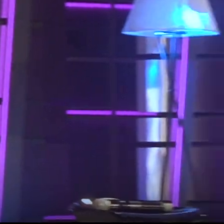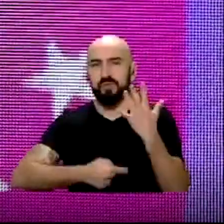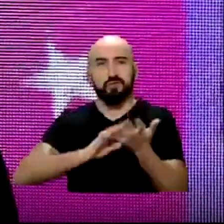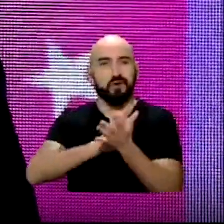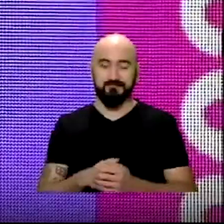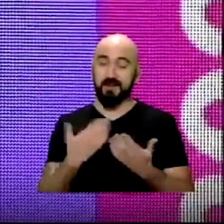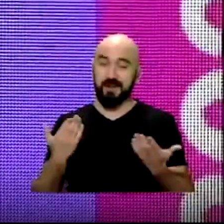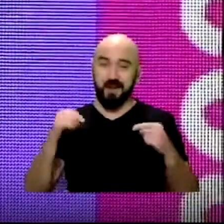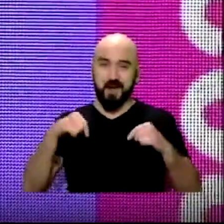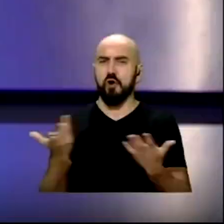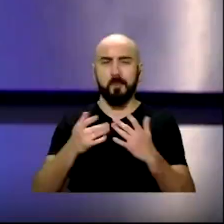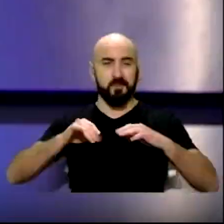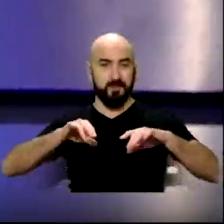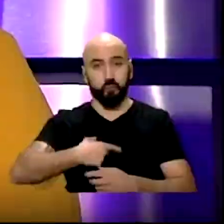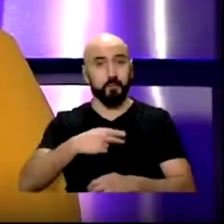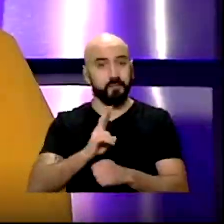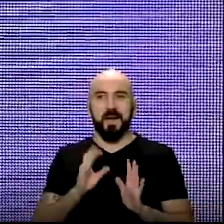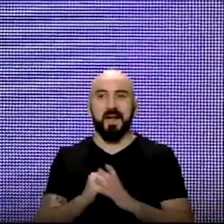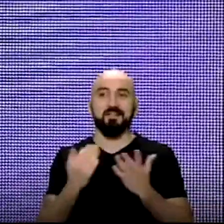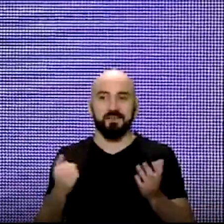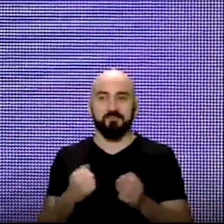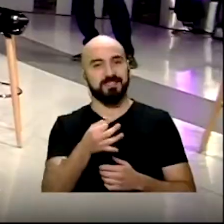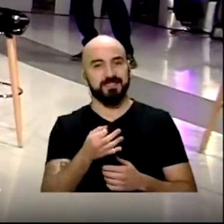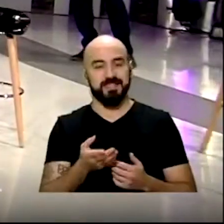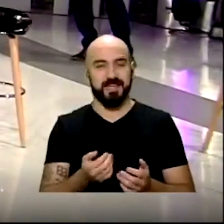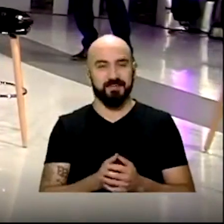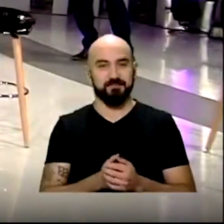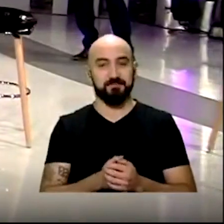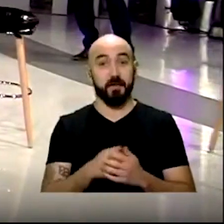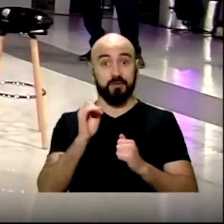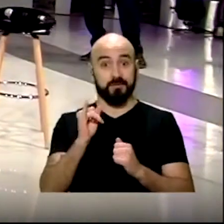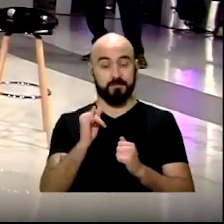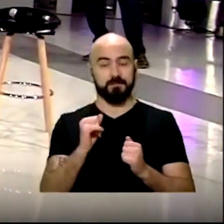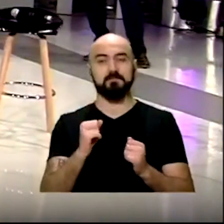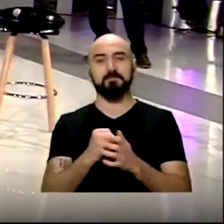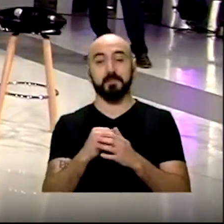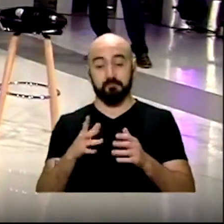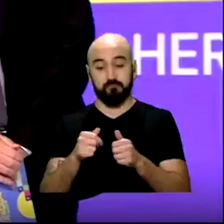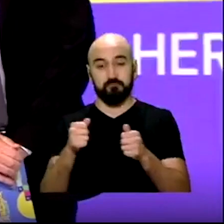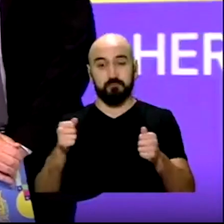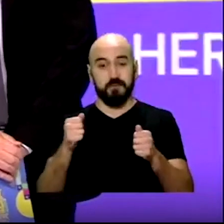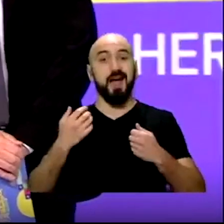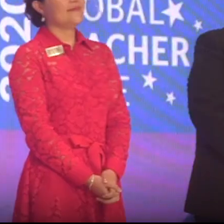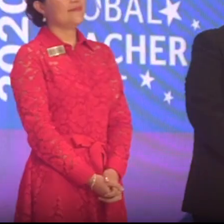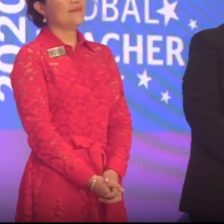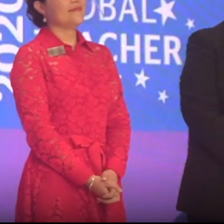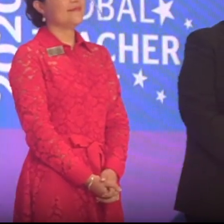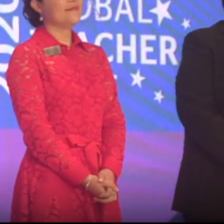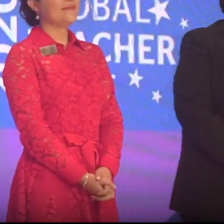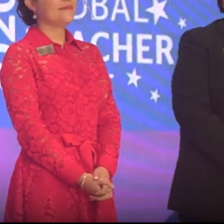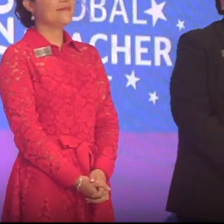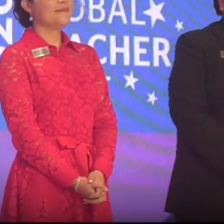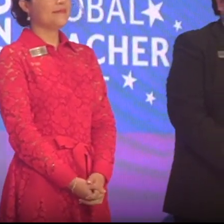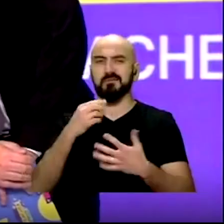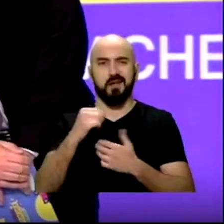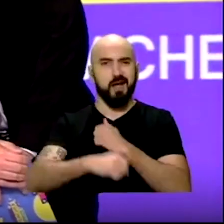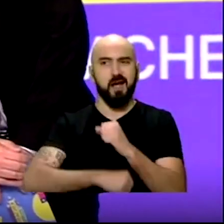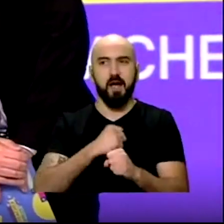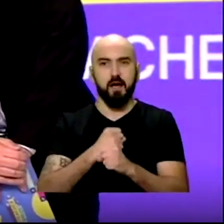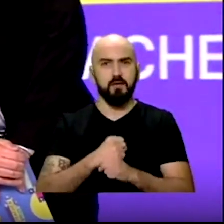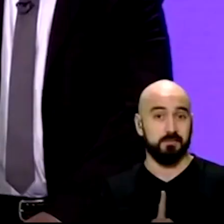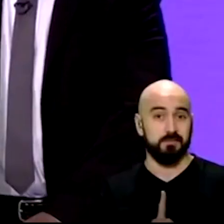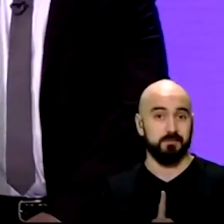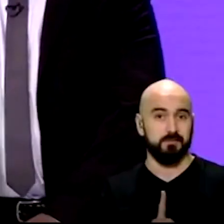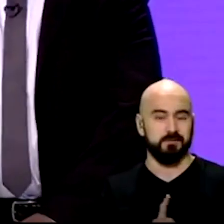aquí Pablo, Militza, Manuel, Pamela y Marjorie. Lo hicimos juntos, ¿no? El ganador del Global Teacher Prize 2020